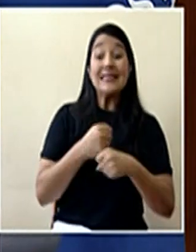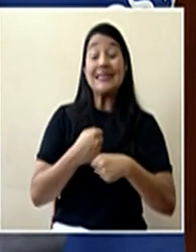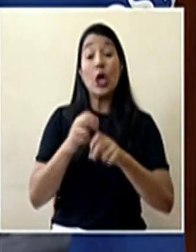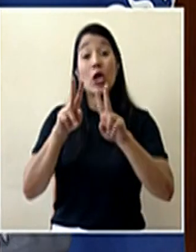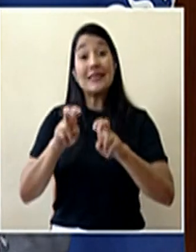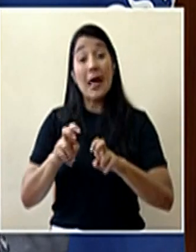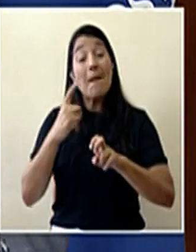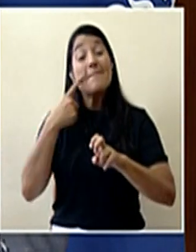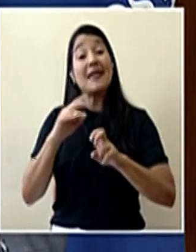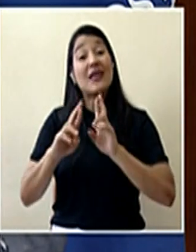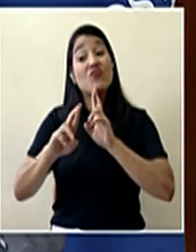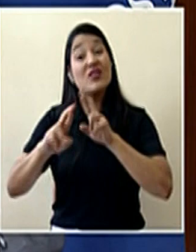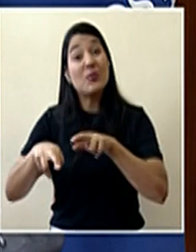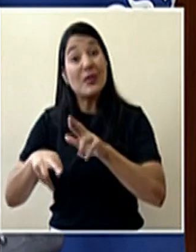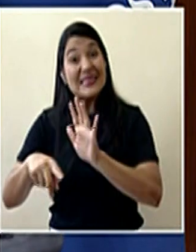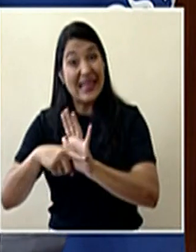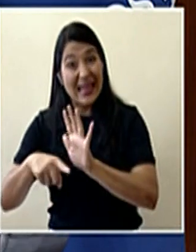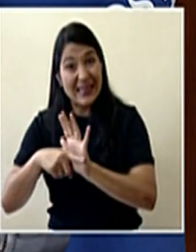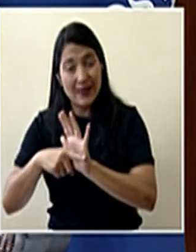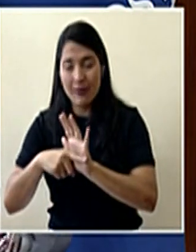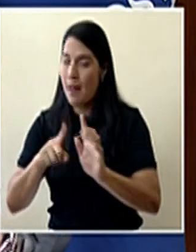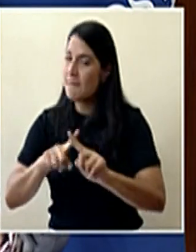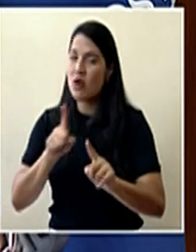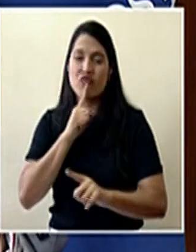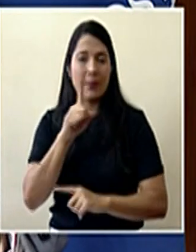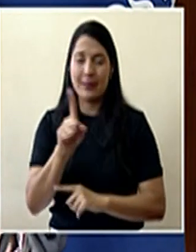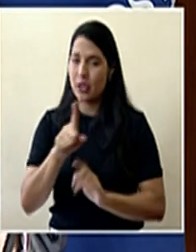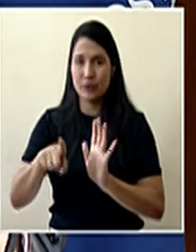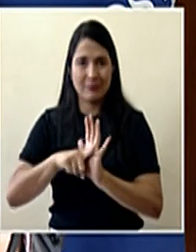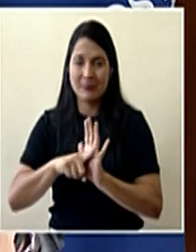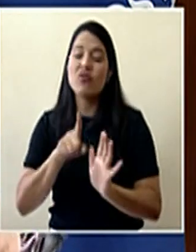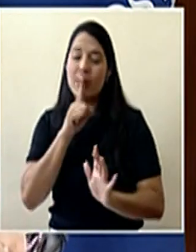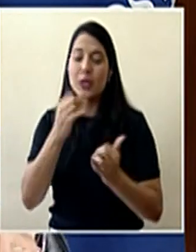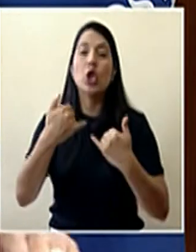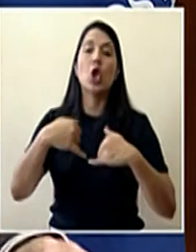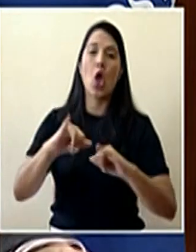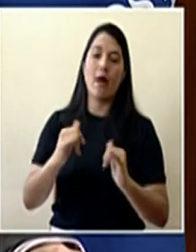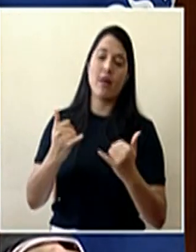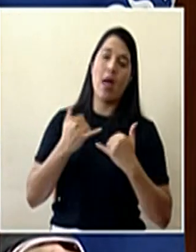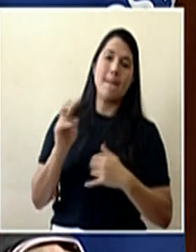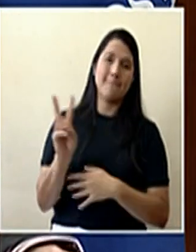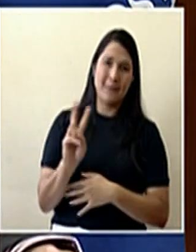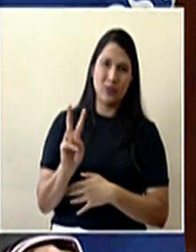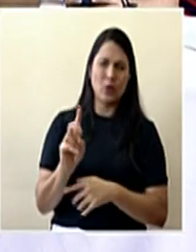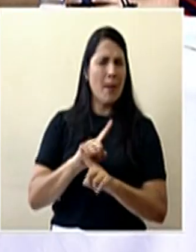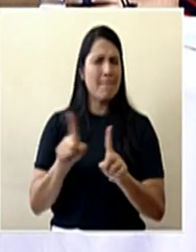después de haber pasado por una infección por SARS-CoV-2 que provoca el COVID-19.